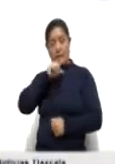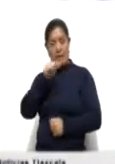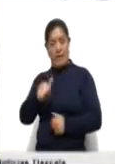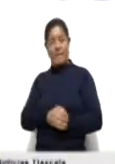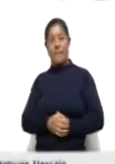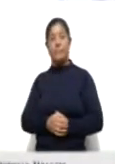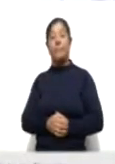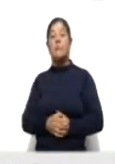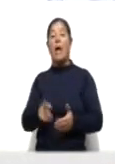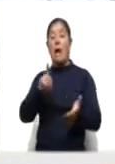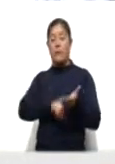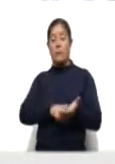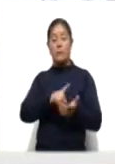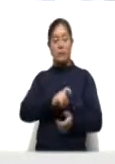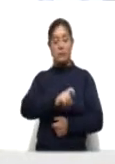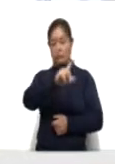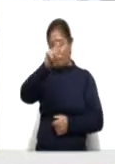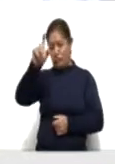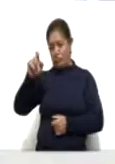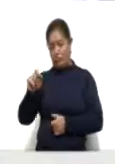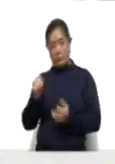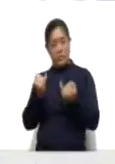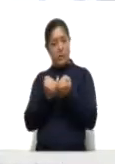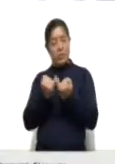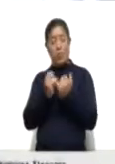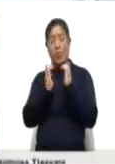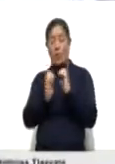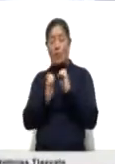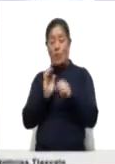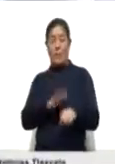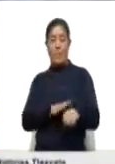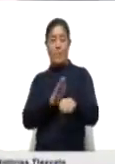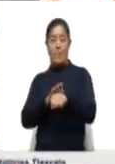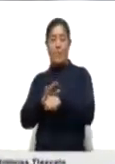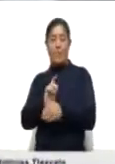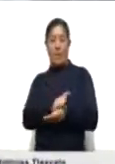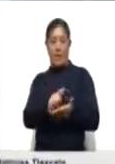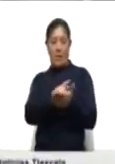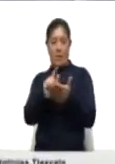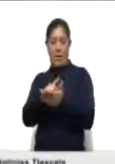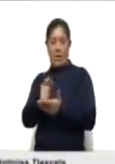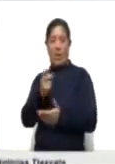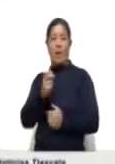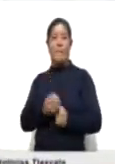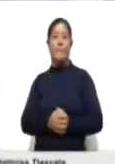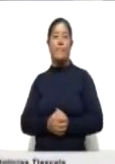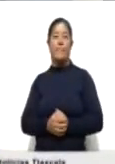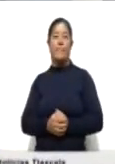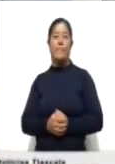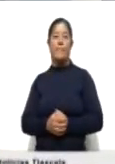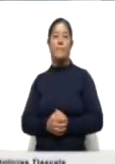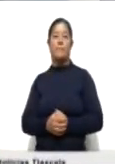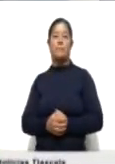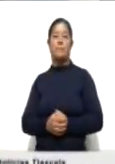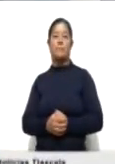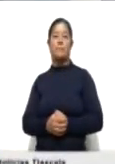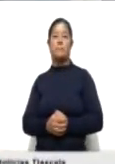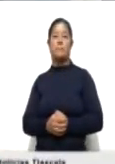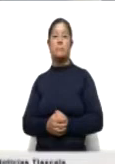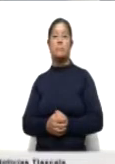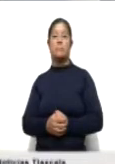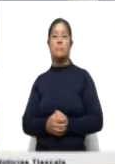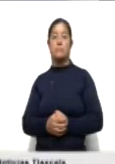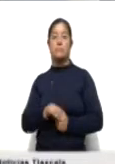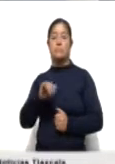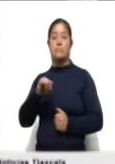del vehículo entre viaje y viaje es otra de las medidas que aplican los conductores como Mario Rodríguez Cano. Nosotros estamos al